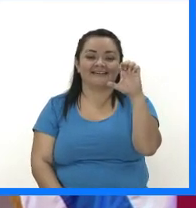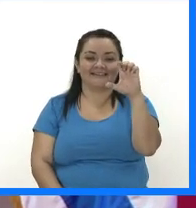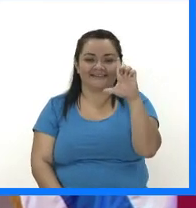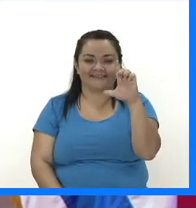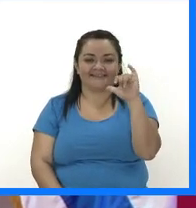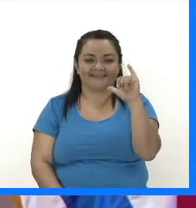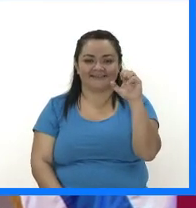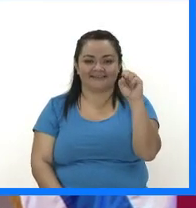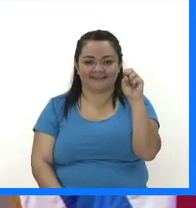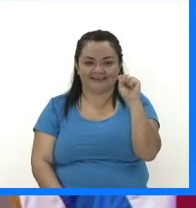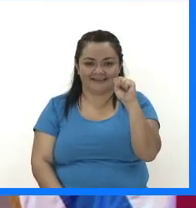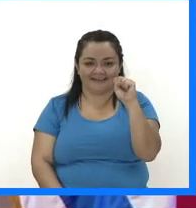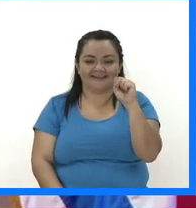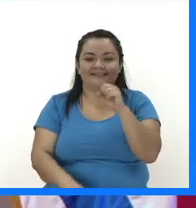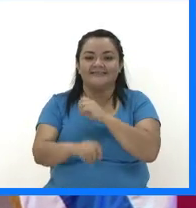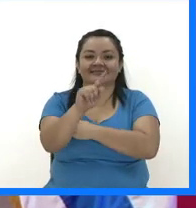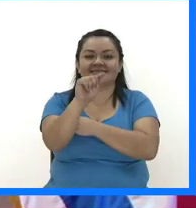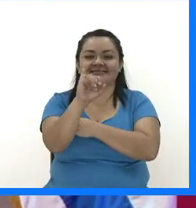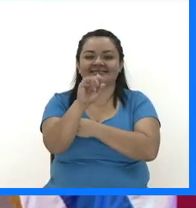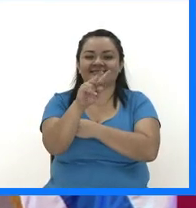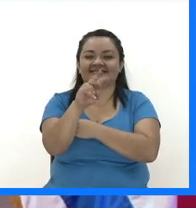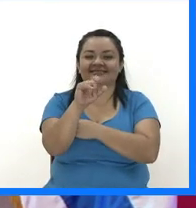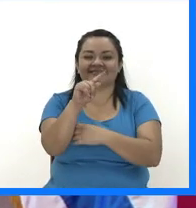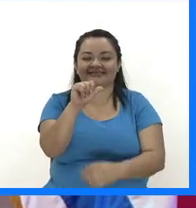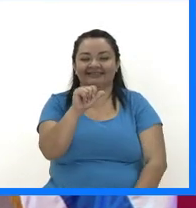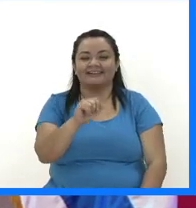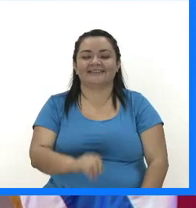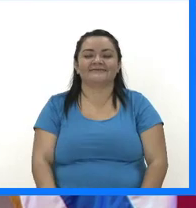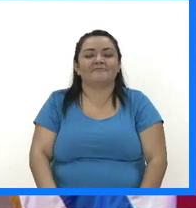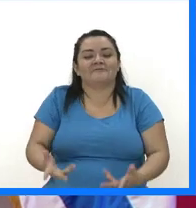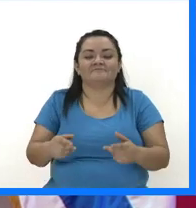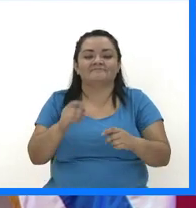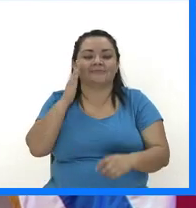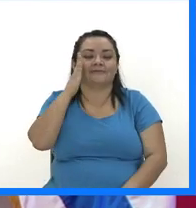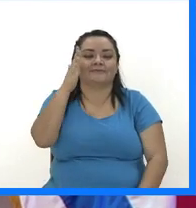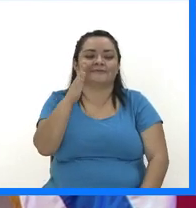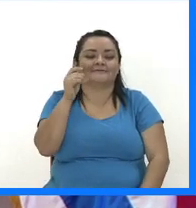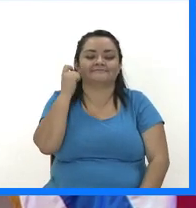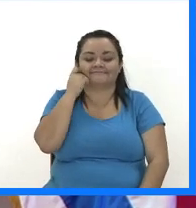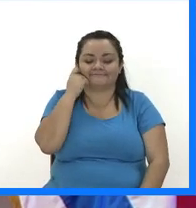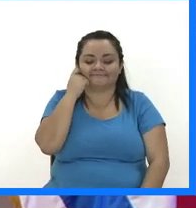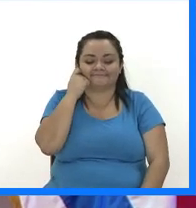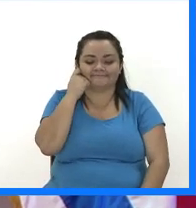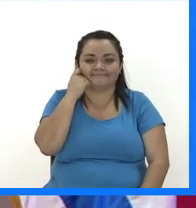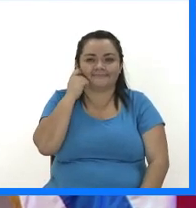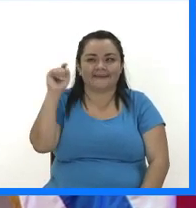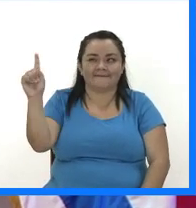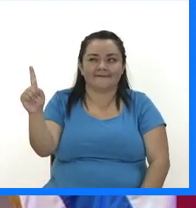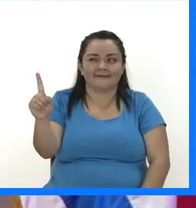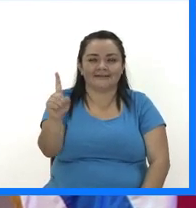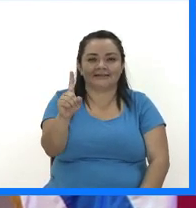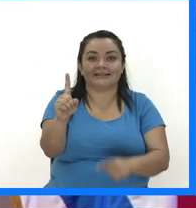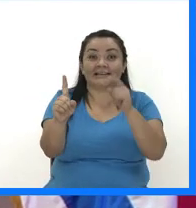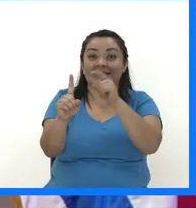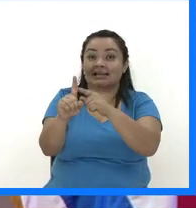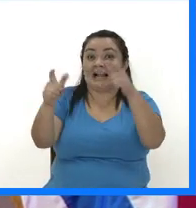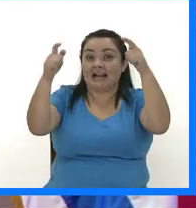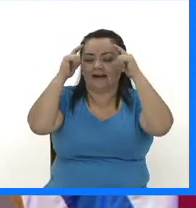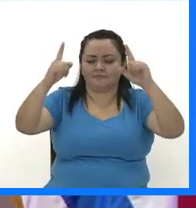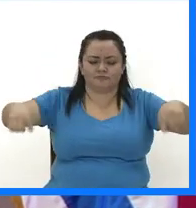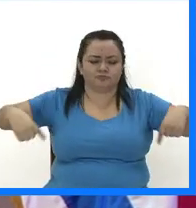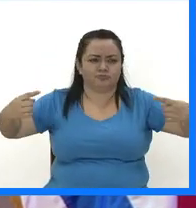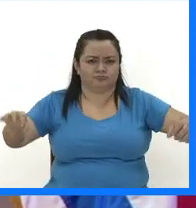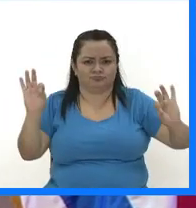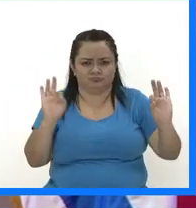vita iba pasando el rey con su gran carruaje y con